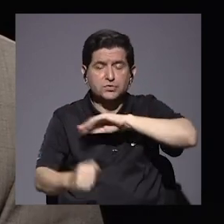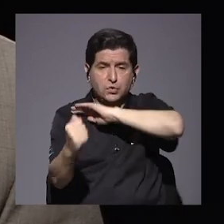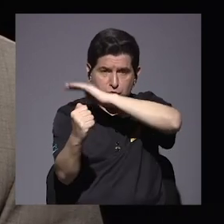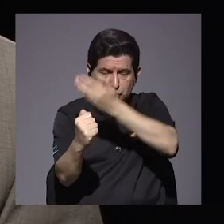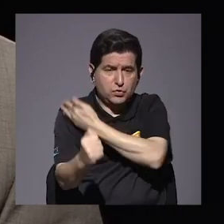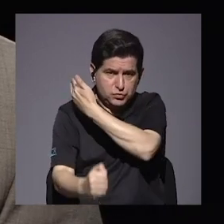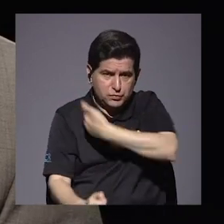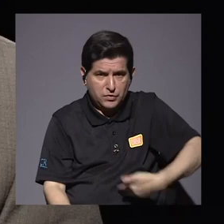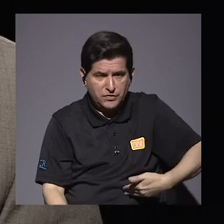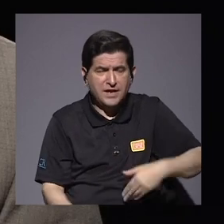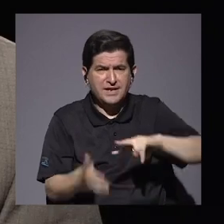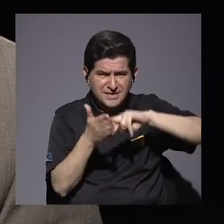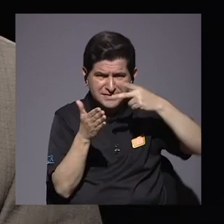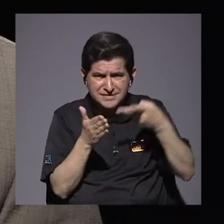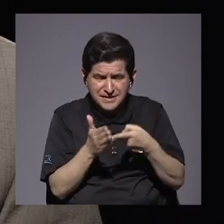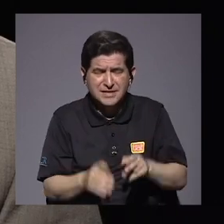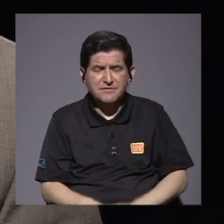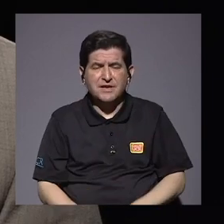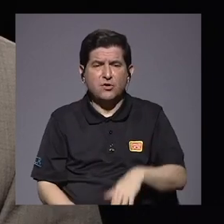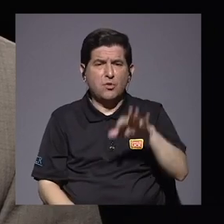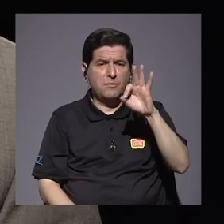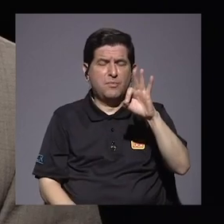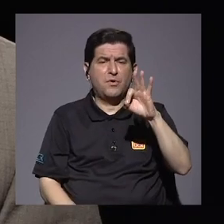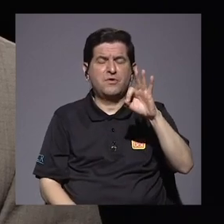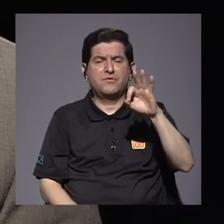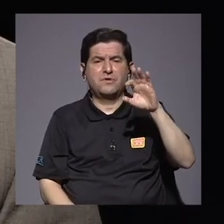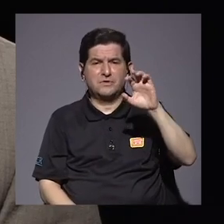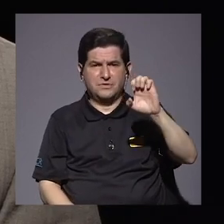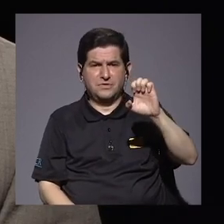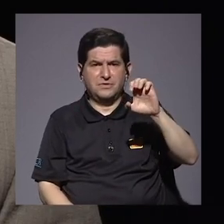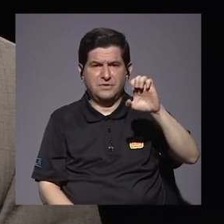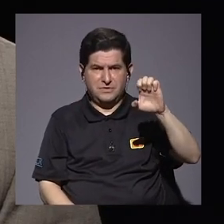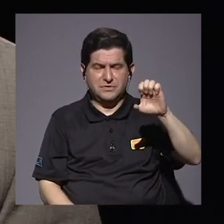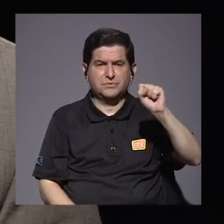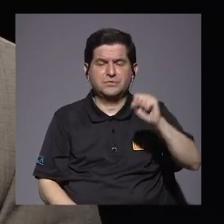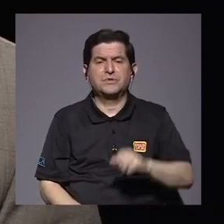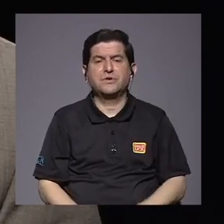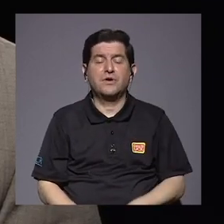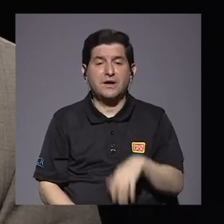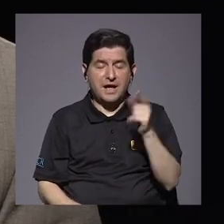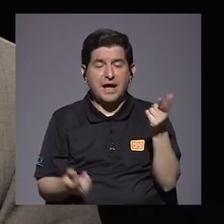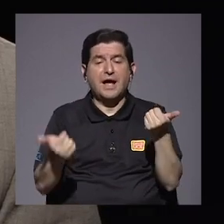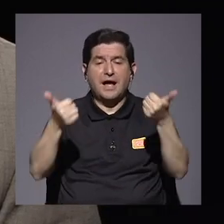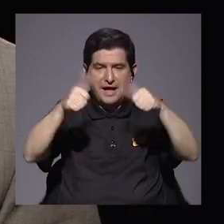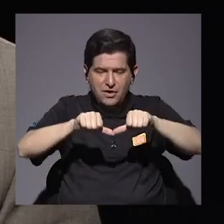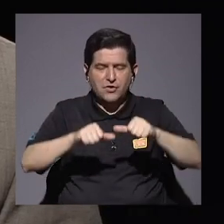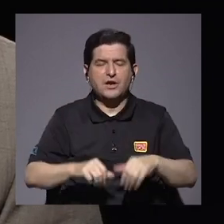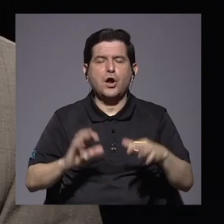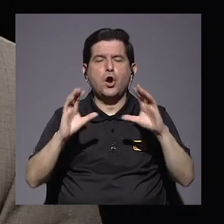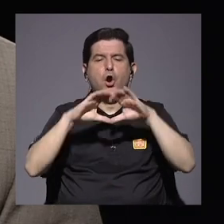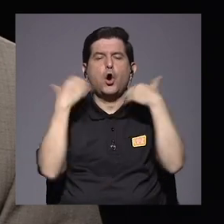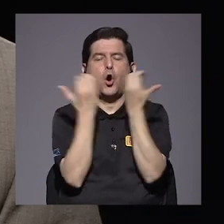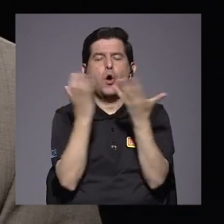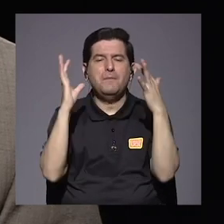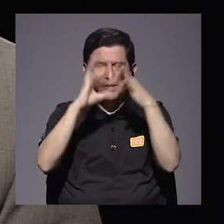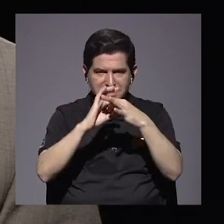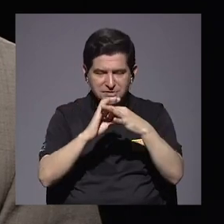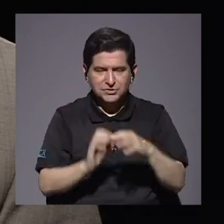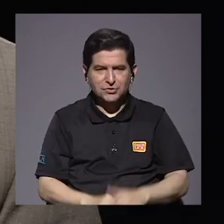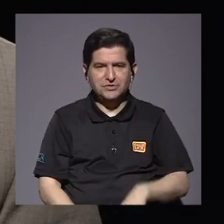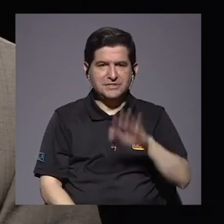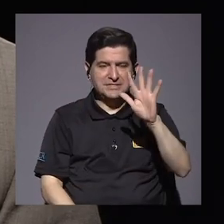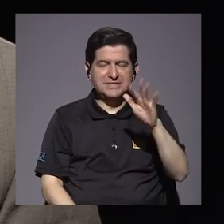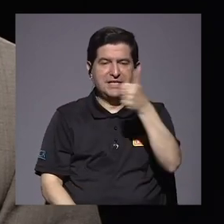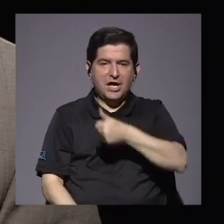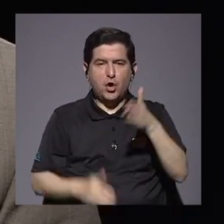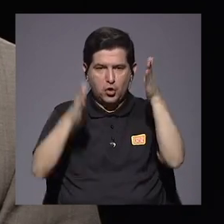con el Poder Ejecutivo, obviamente como universidad, como universidades públicas, se da a través de la Comisión del NACE. La Comisión del NACE está conformada